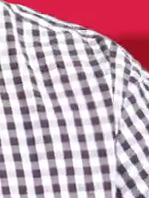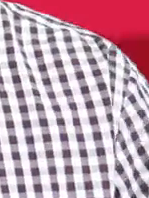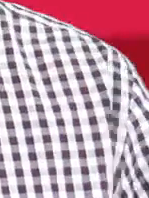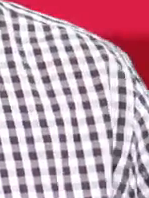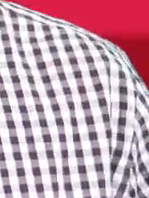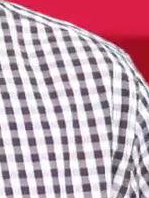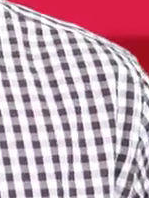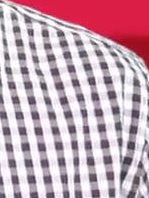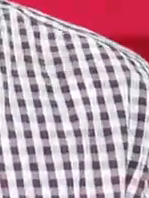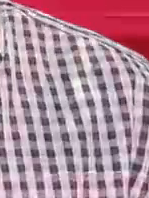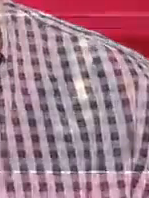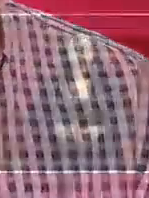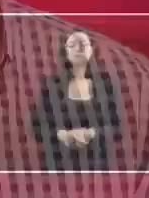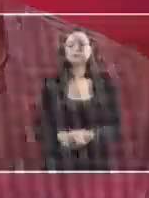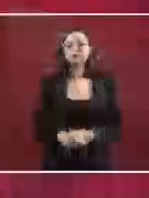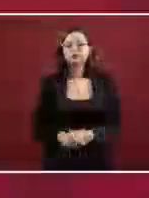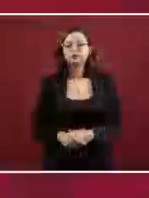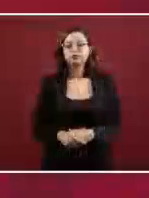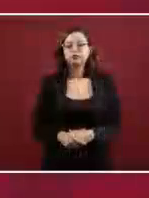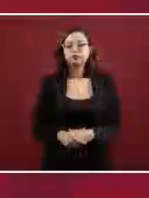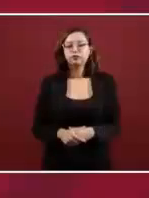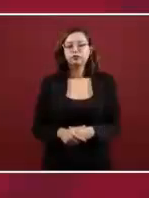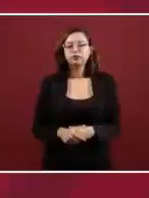durísimo del presidente.